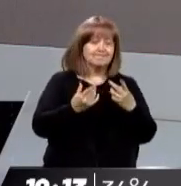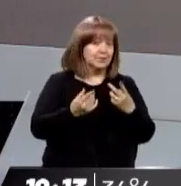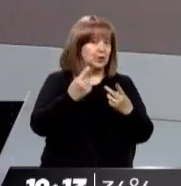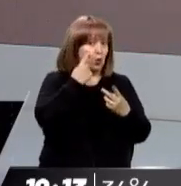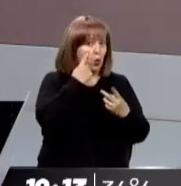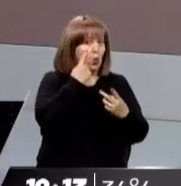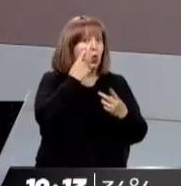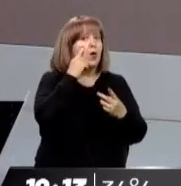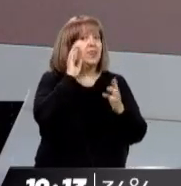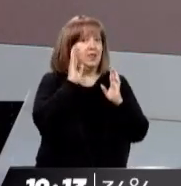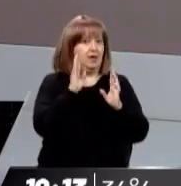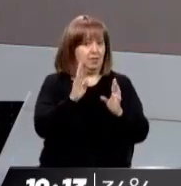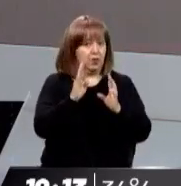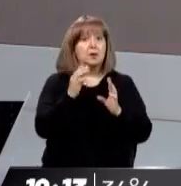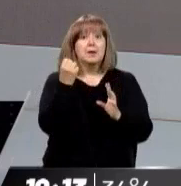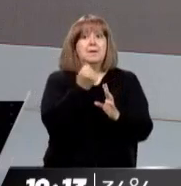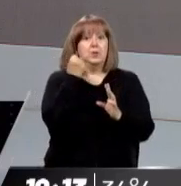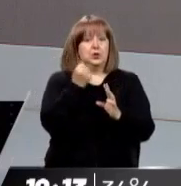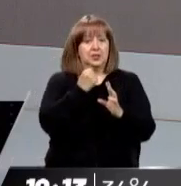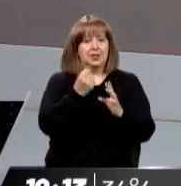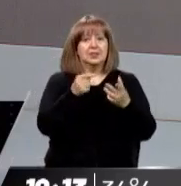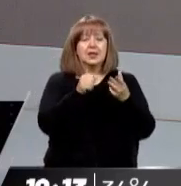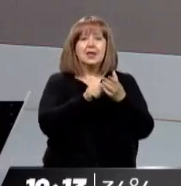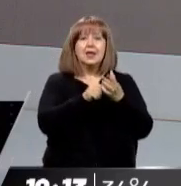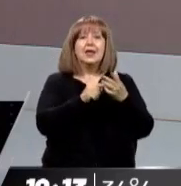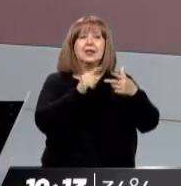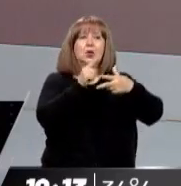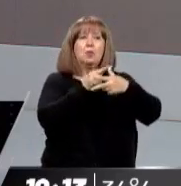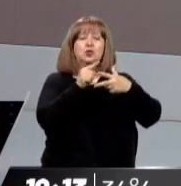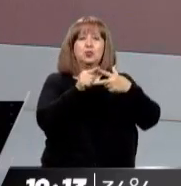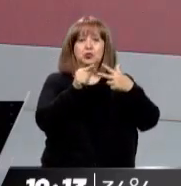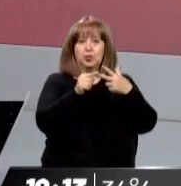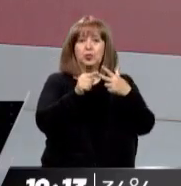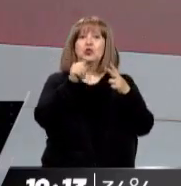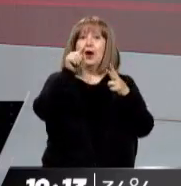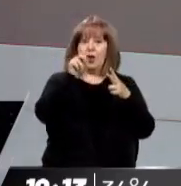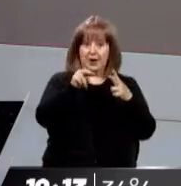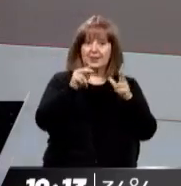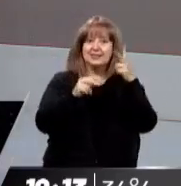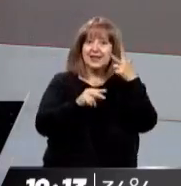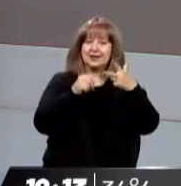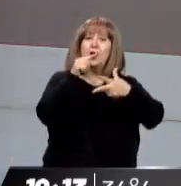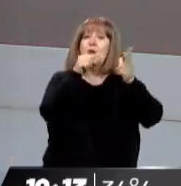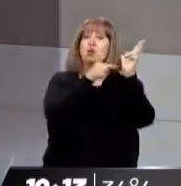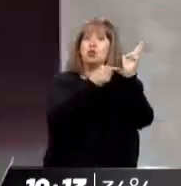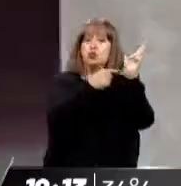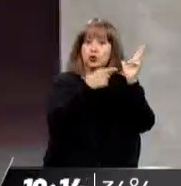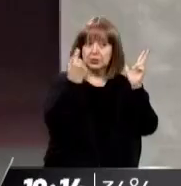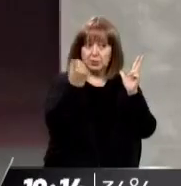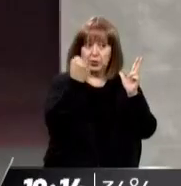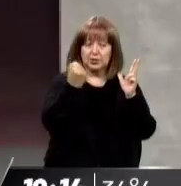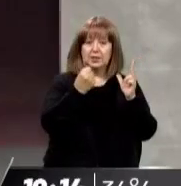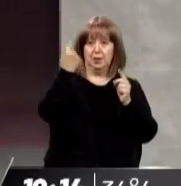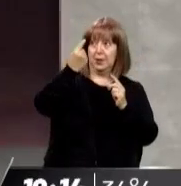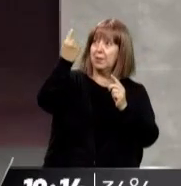cuenta? Y es sumamente importante que vean que son estos tres puntos que vamos a ver en pantalla. Son sumamente importantes que tengan en cuenta.